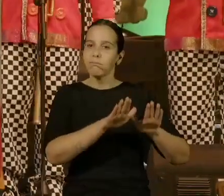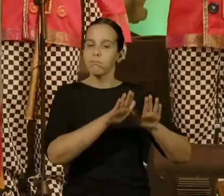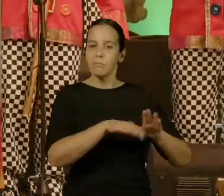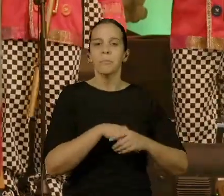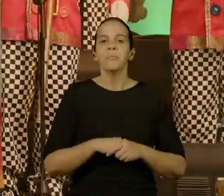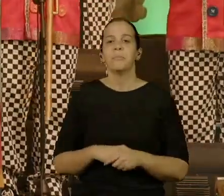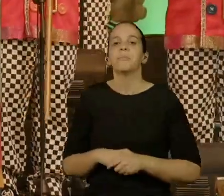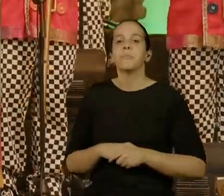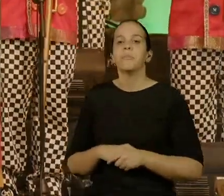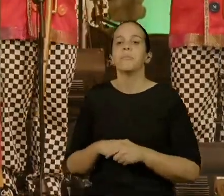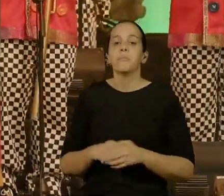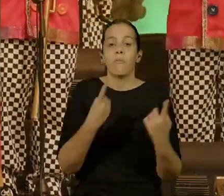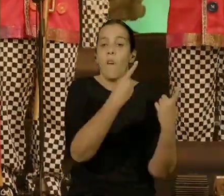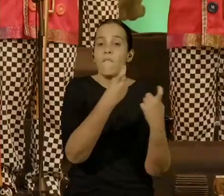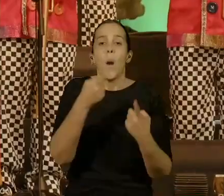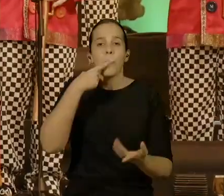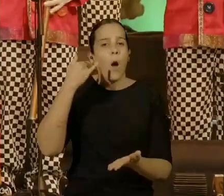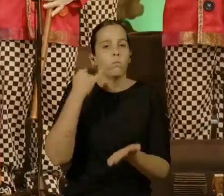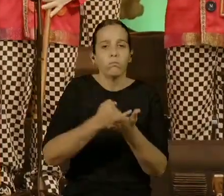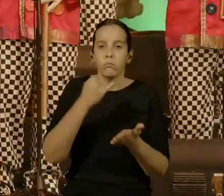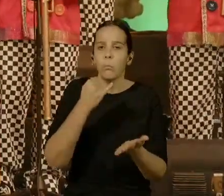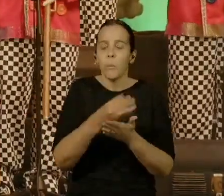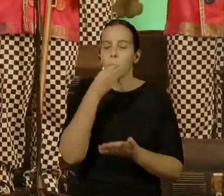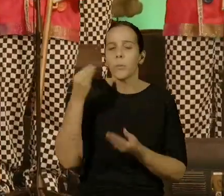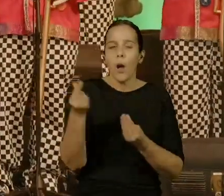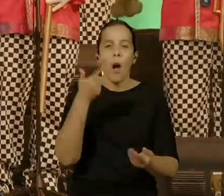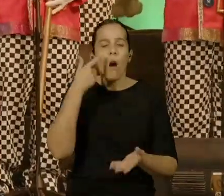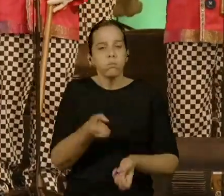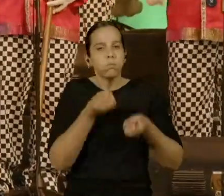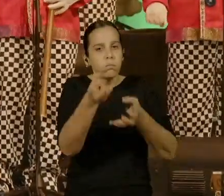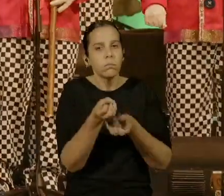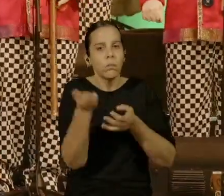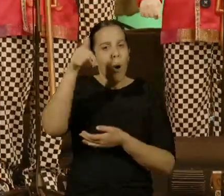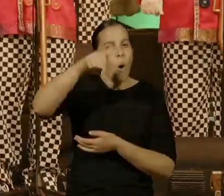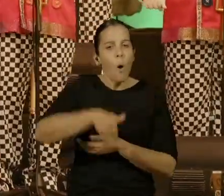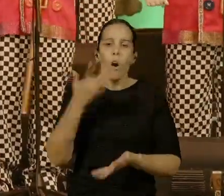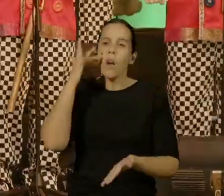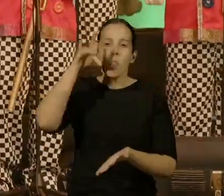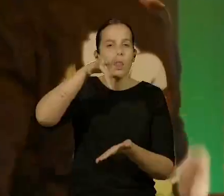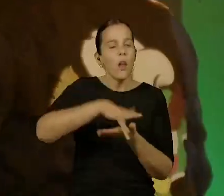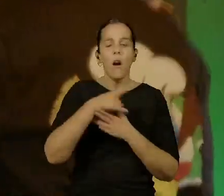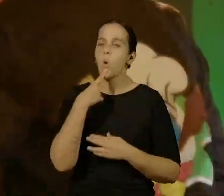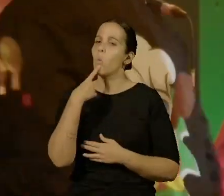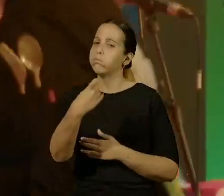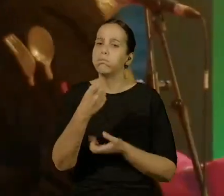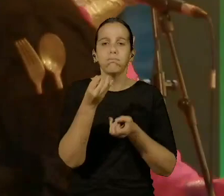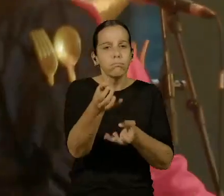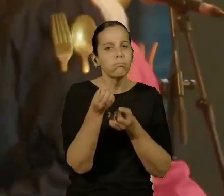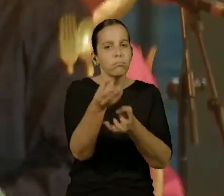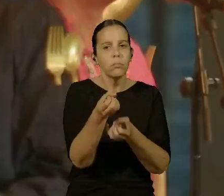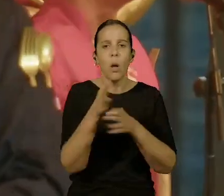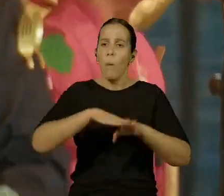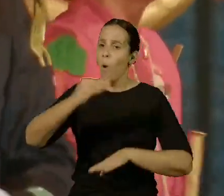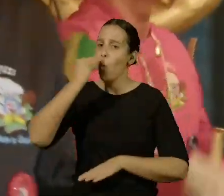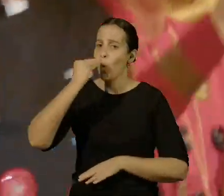asientan. Y que no falte probar, pues me voy a pronunciar. Hoy en día lo que cuesta para